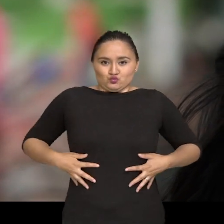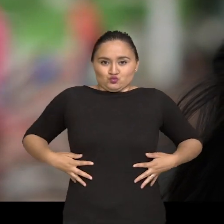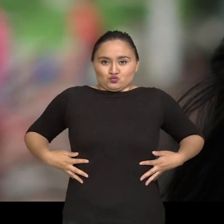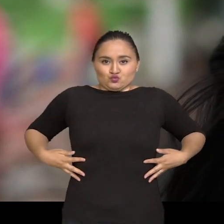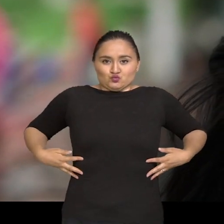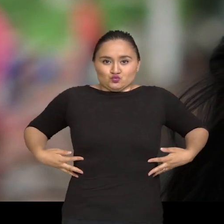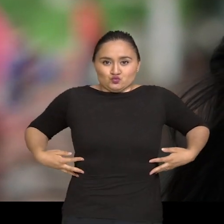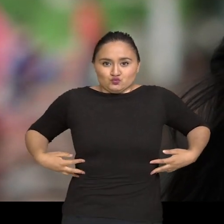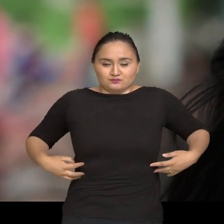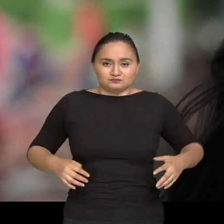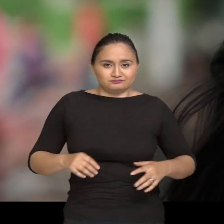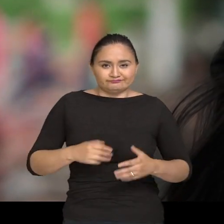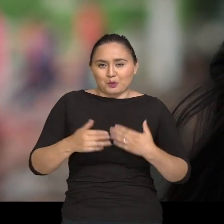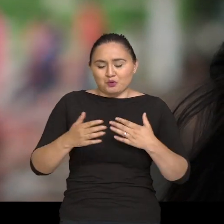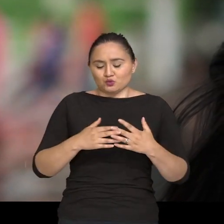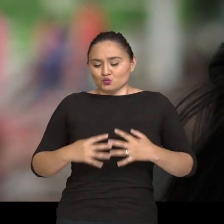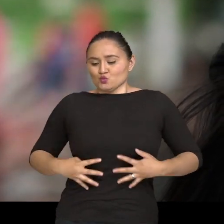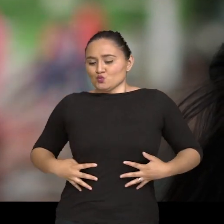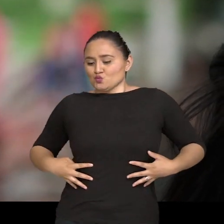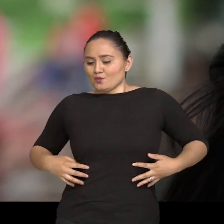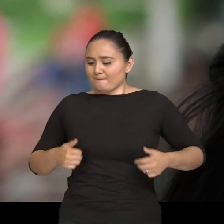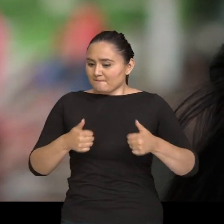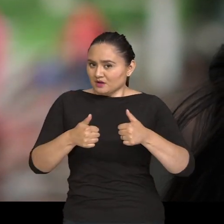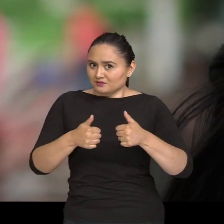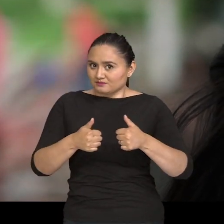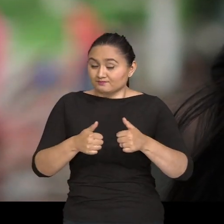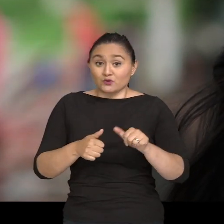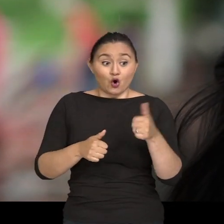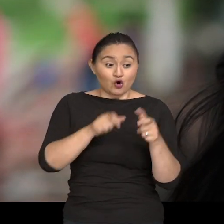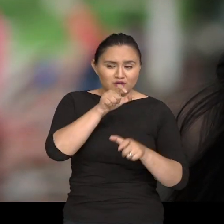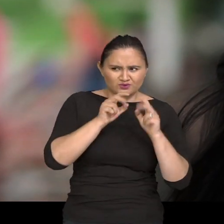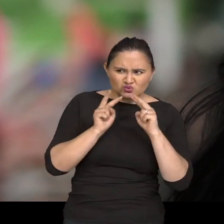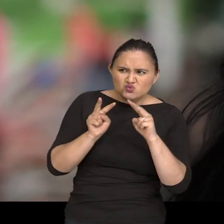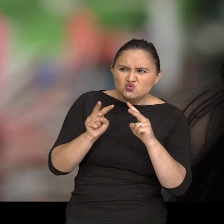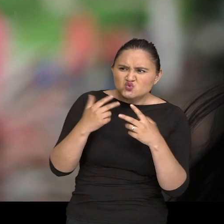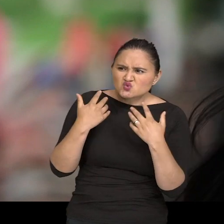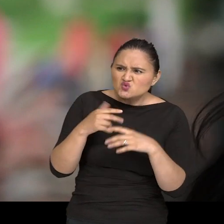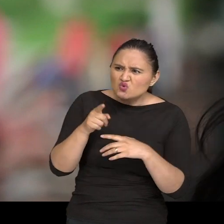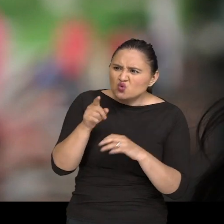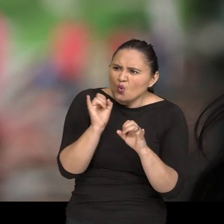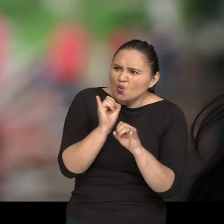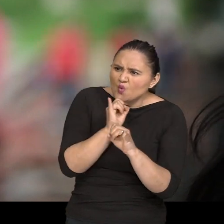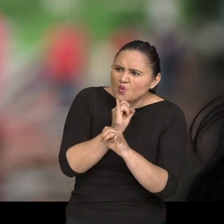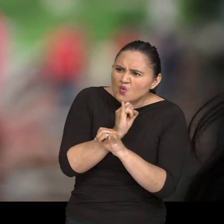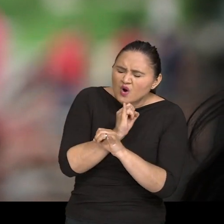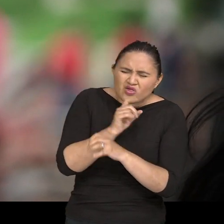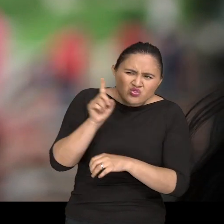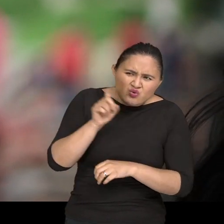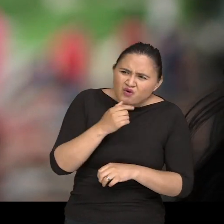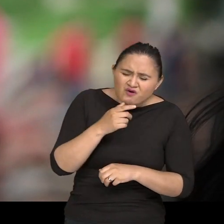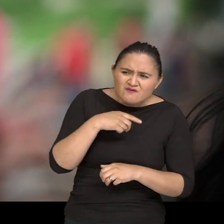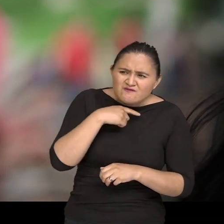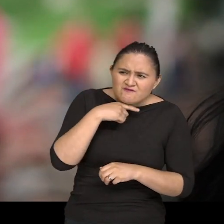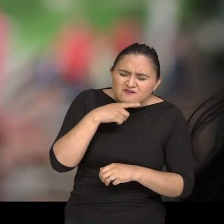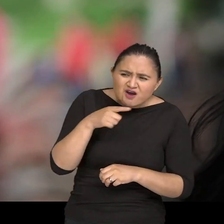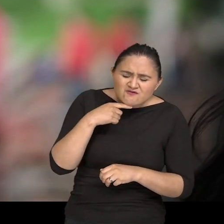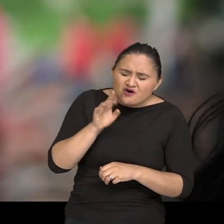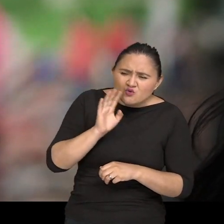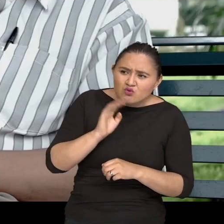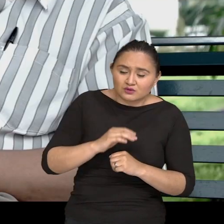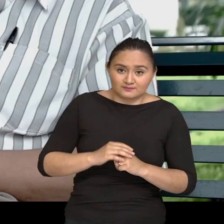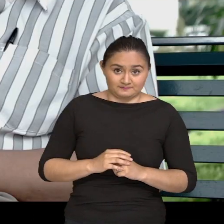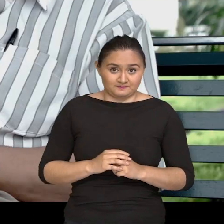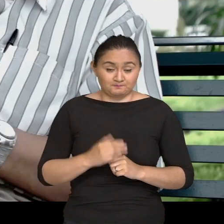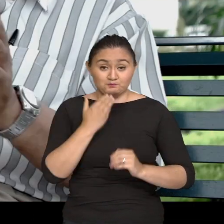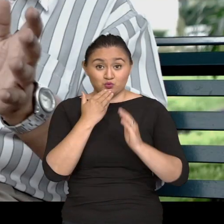estaba flaca no se me veía nada así pero otros no me veían no me veían bien y la verdad no está bien